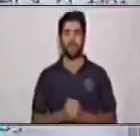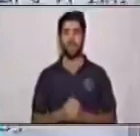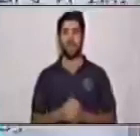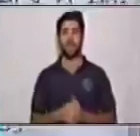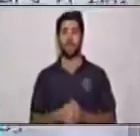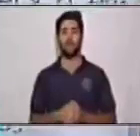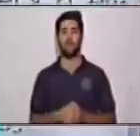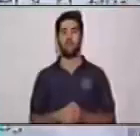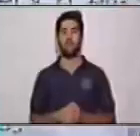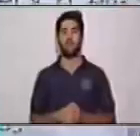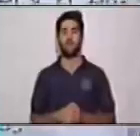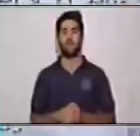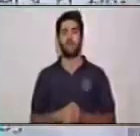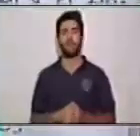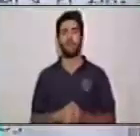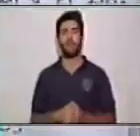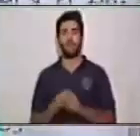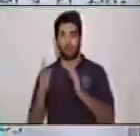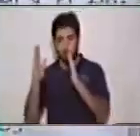naturaleza.